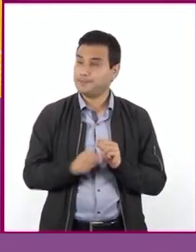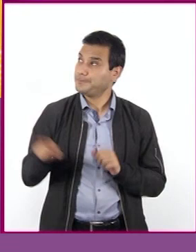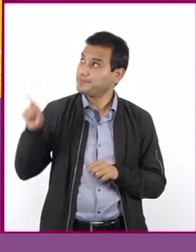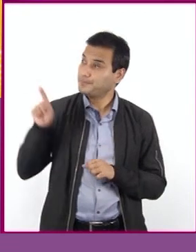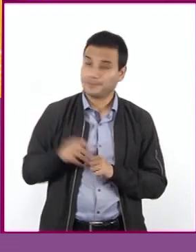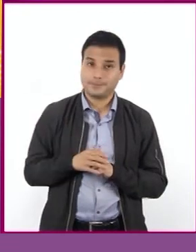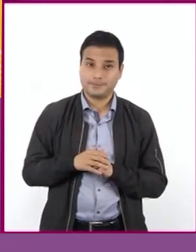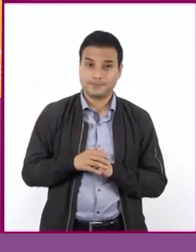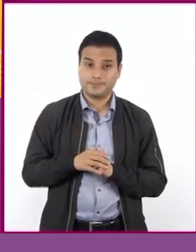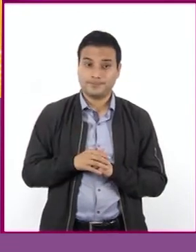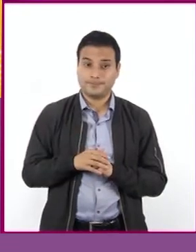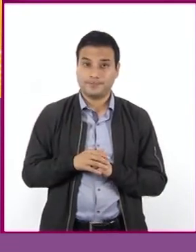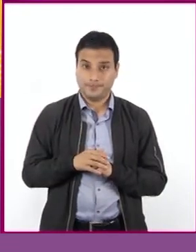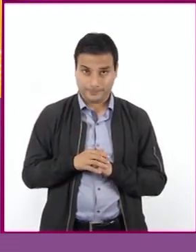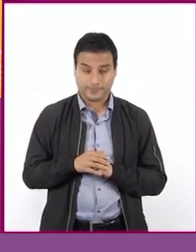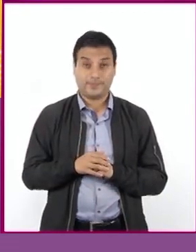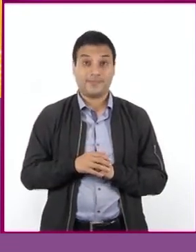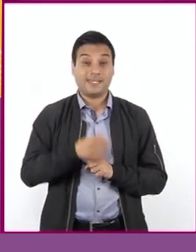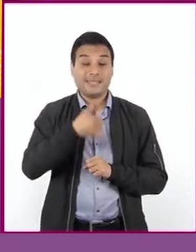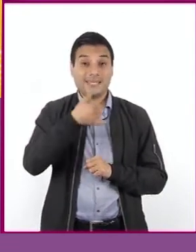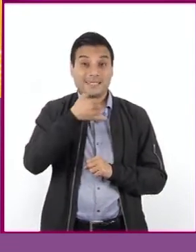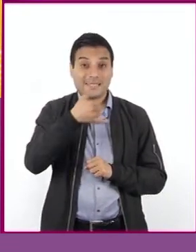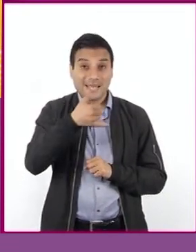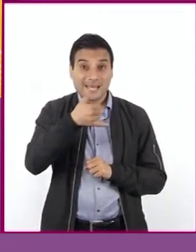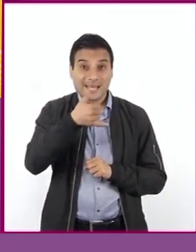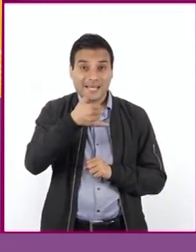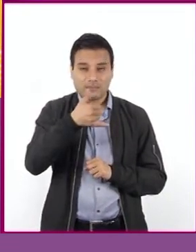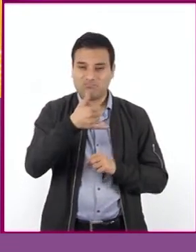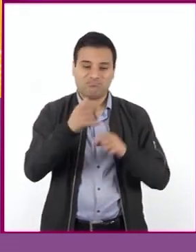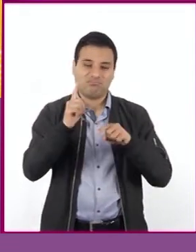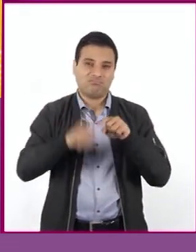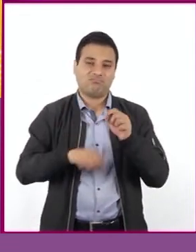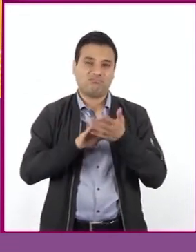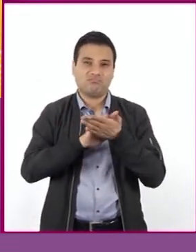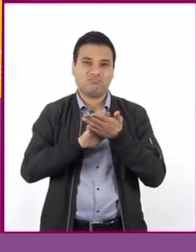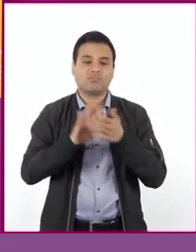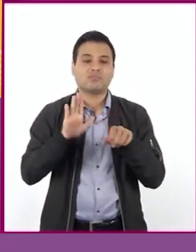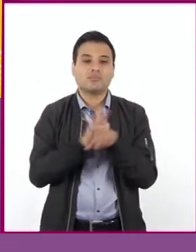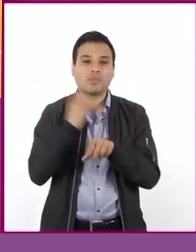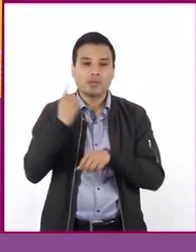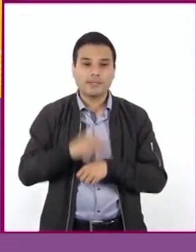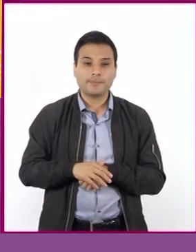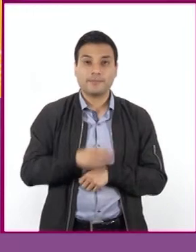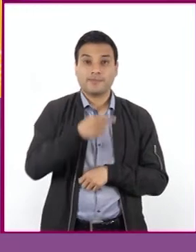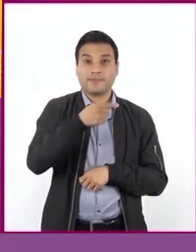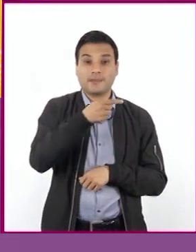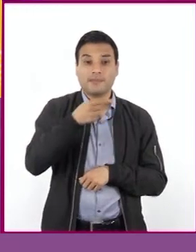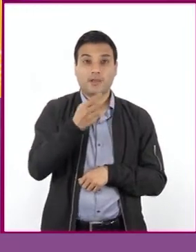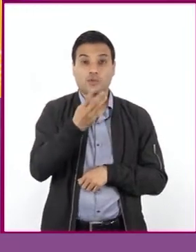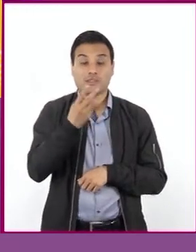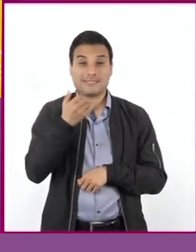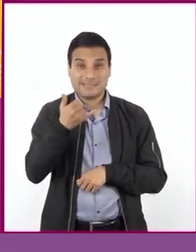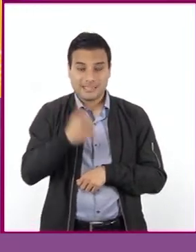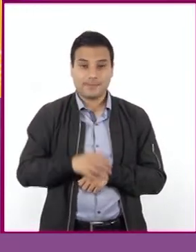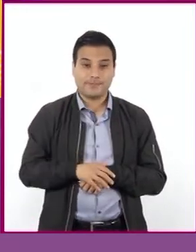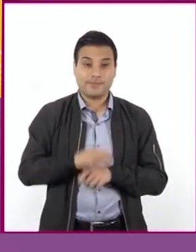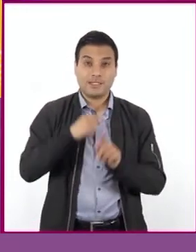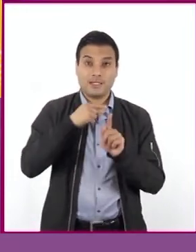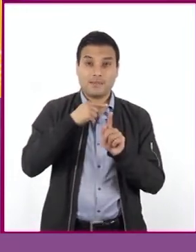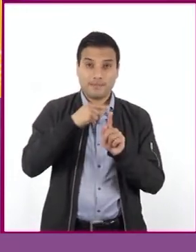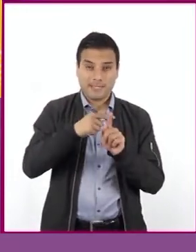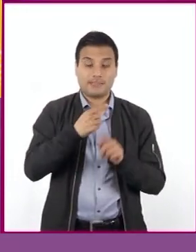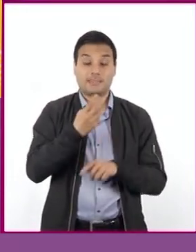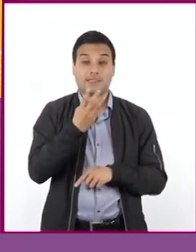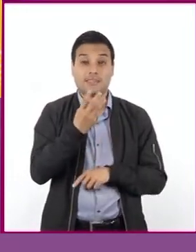los términos con la incógnita y. 3y menos 3y es igual a 0. Restamos